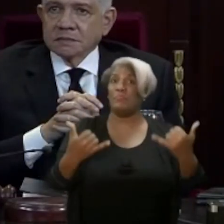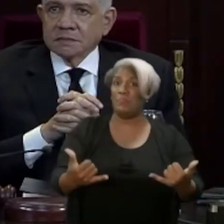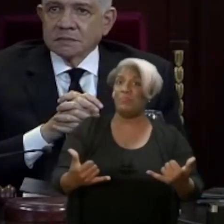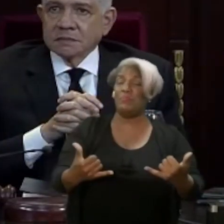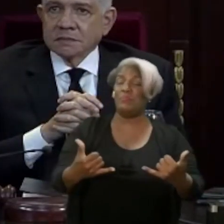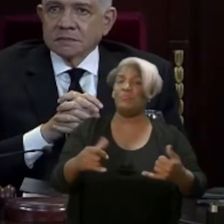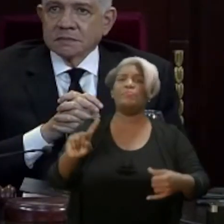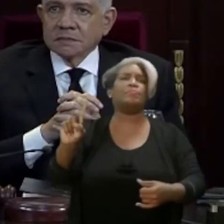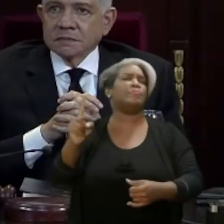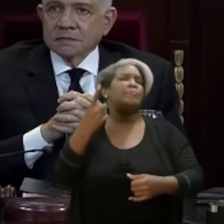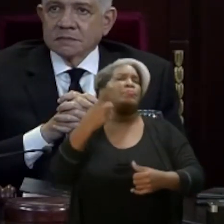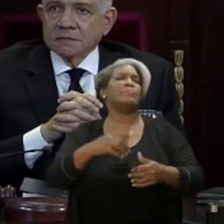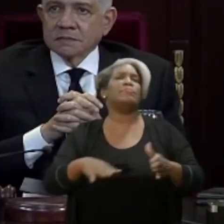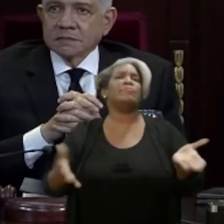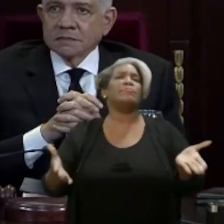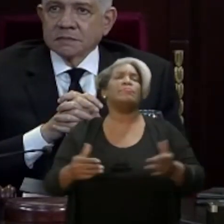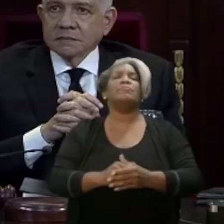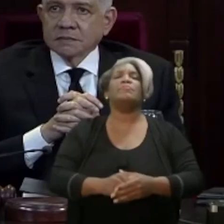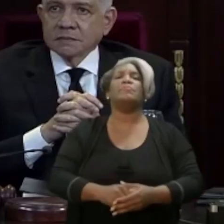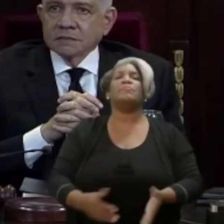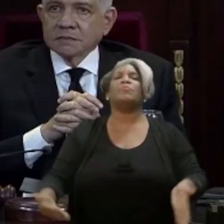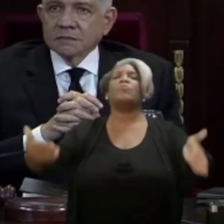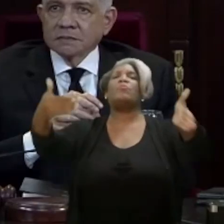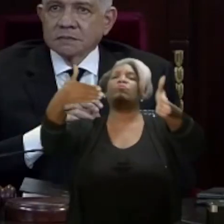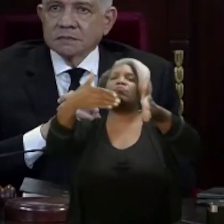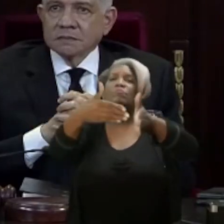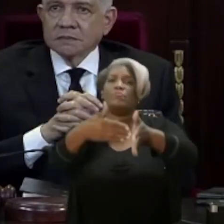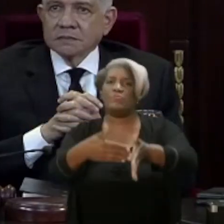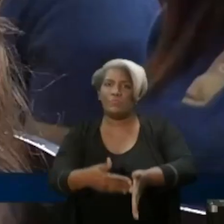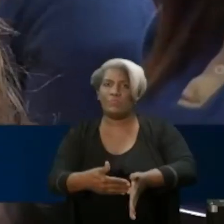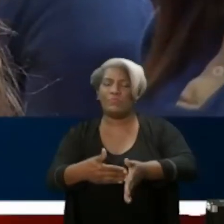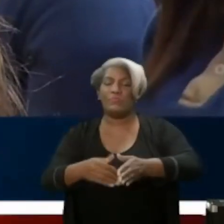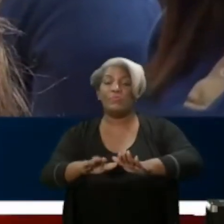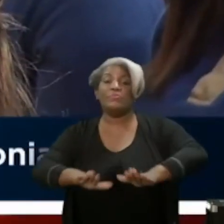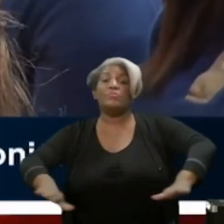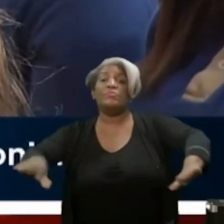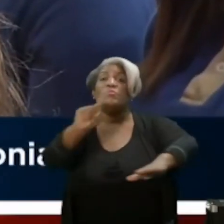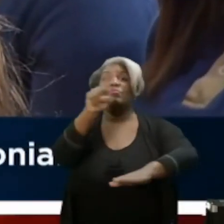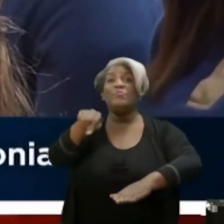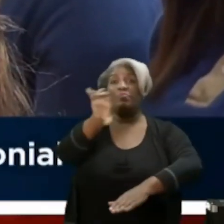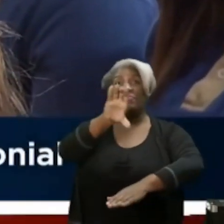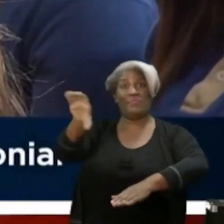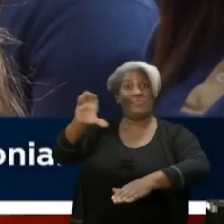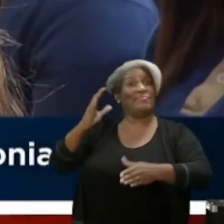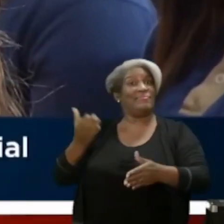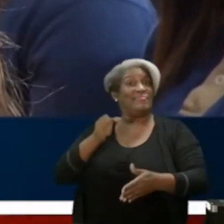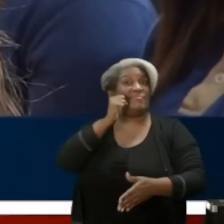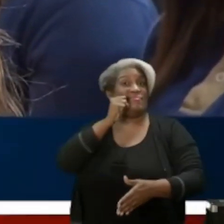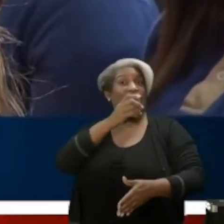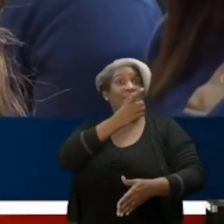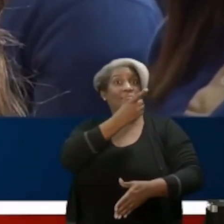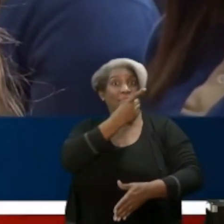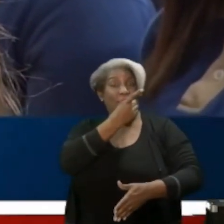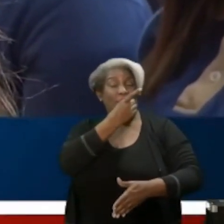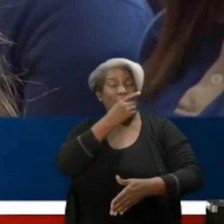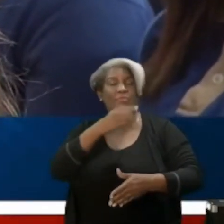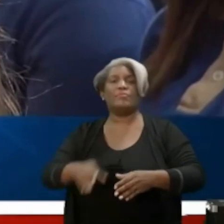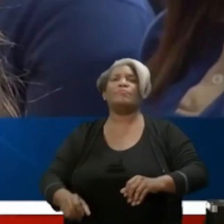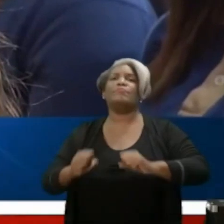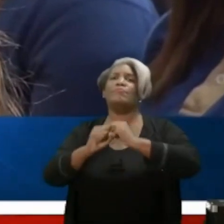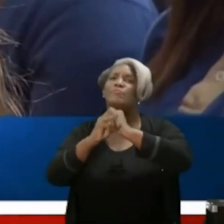primer lugar, hemos reiniciado el proceso de revitalización de la ciudad colonial de Santo Domingo,